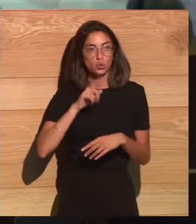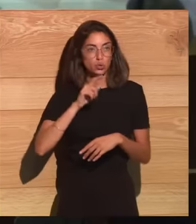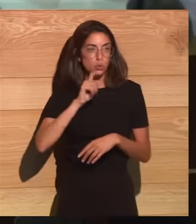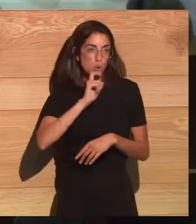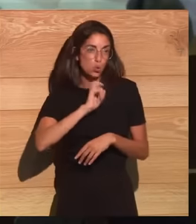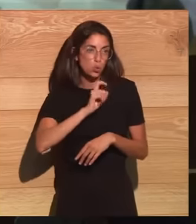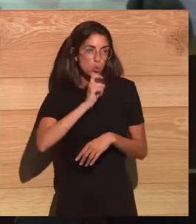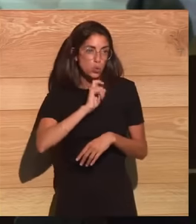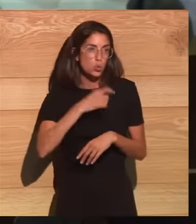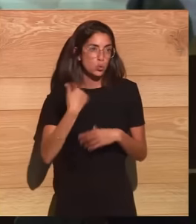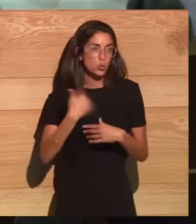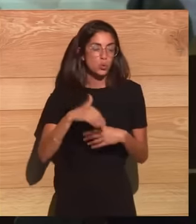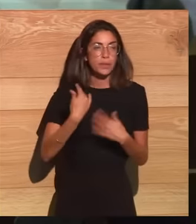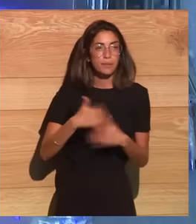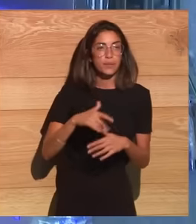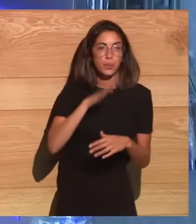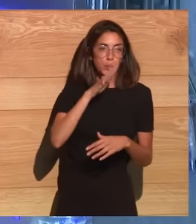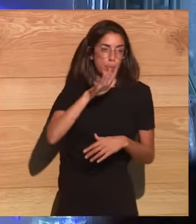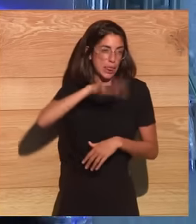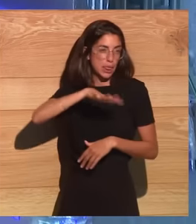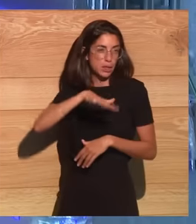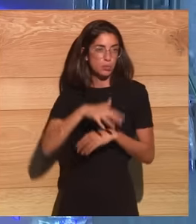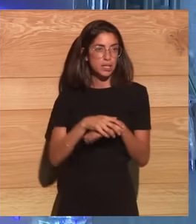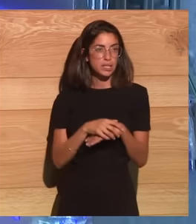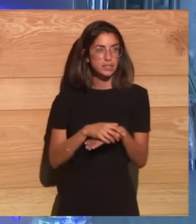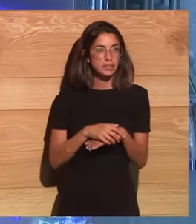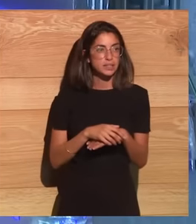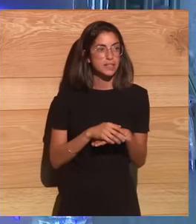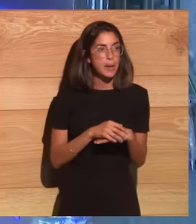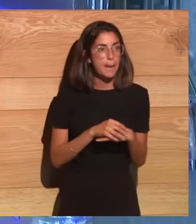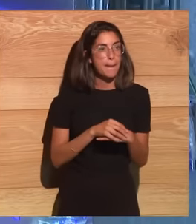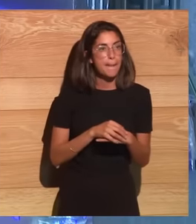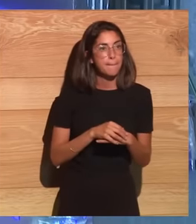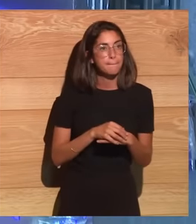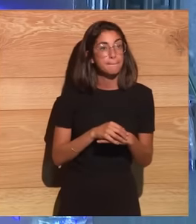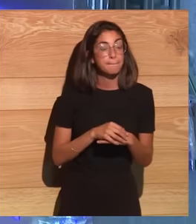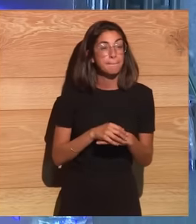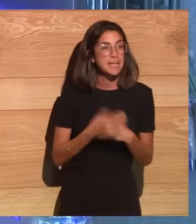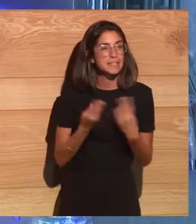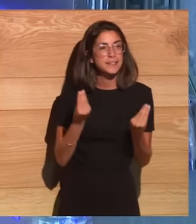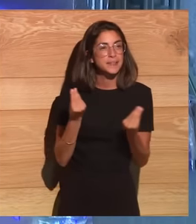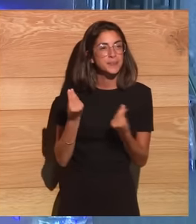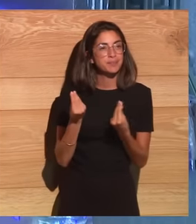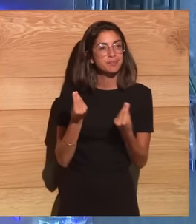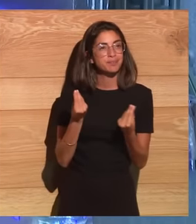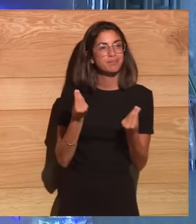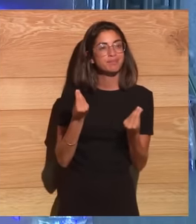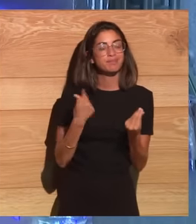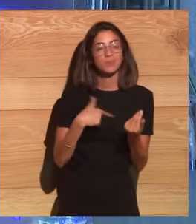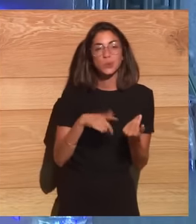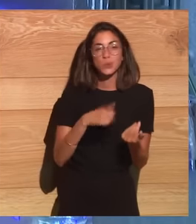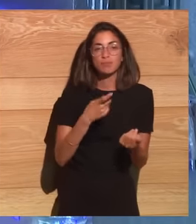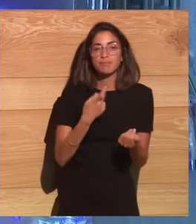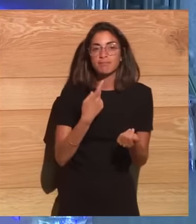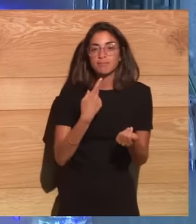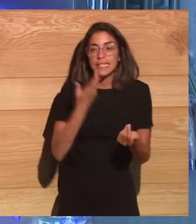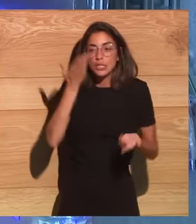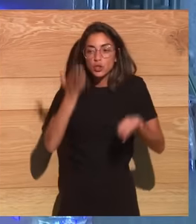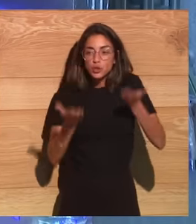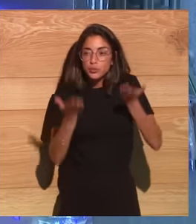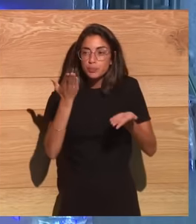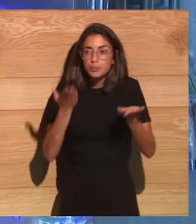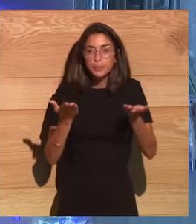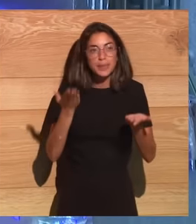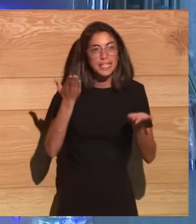qué? Ostras, macho. Era terrible. O sea, era como... No se me ocurre ninguna comparación que no